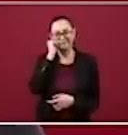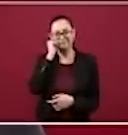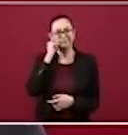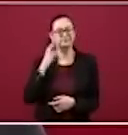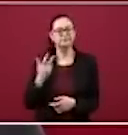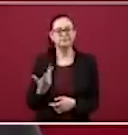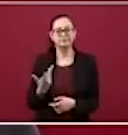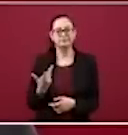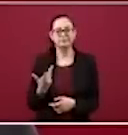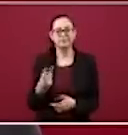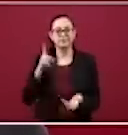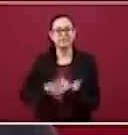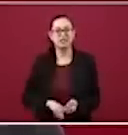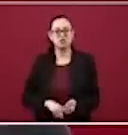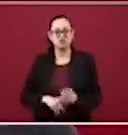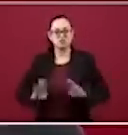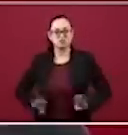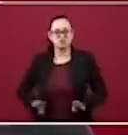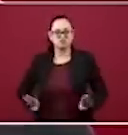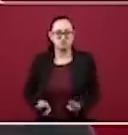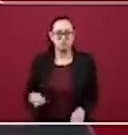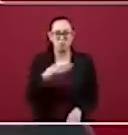tiene que ver con la autoridad moral.